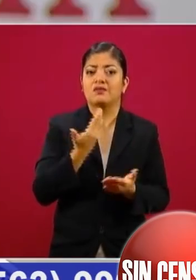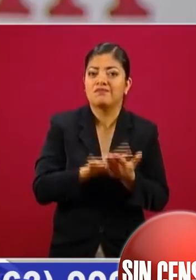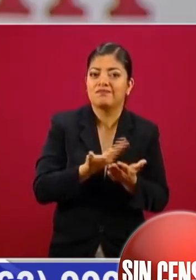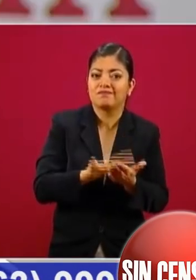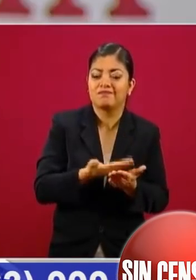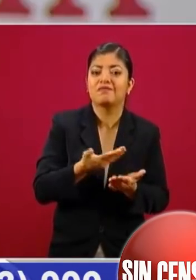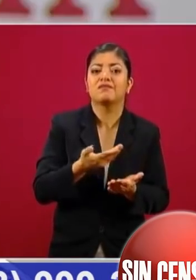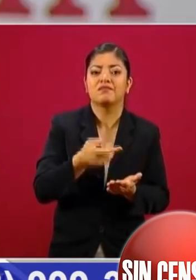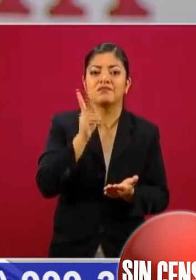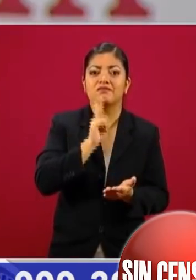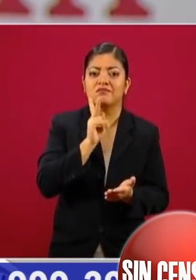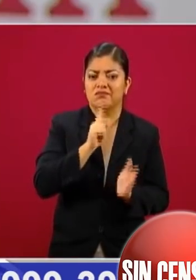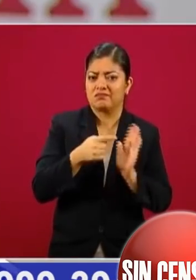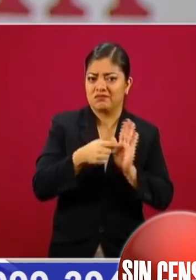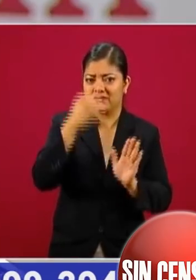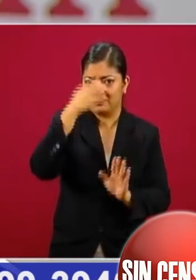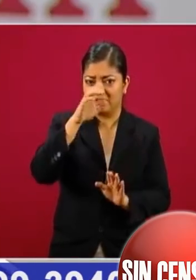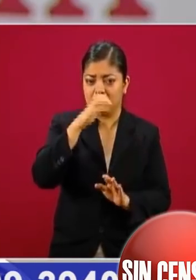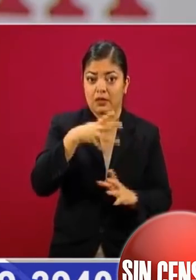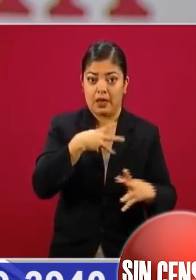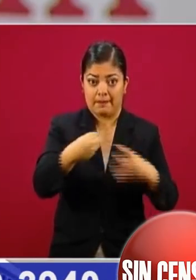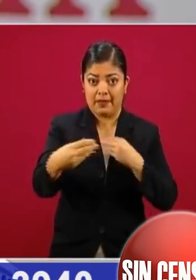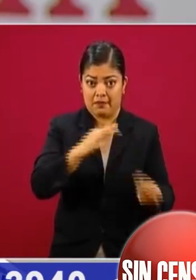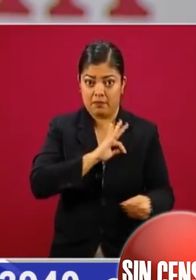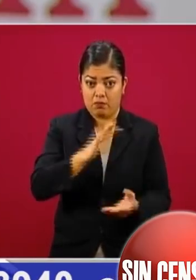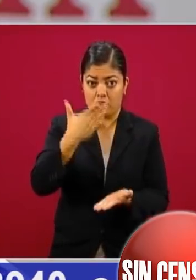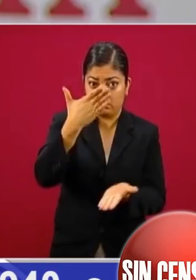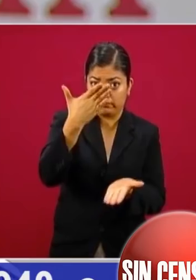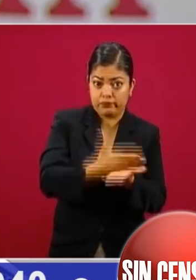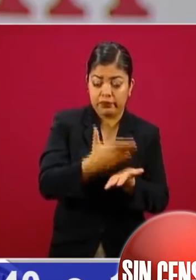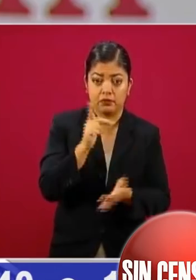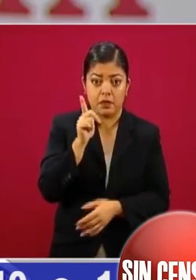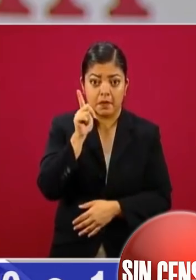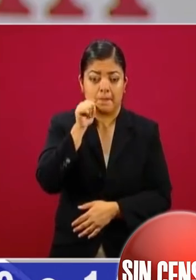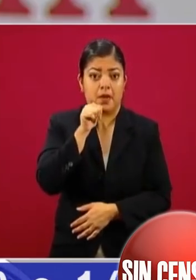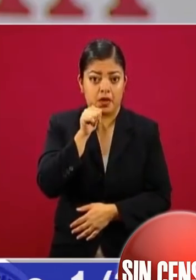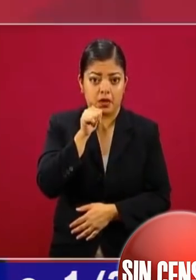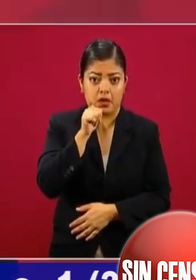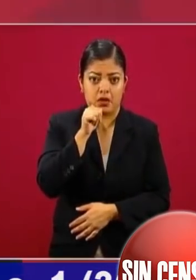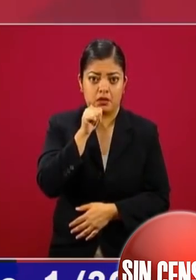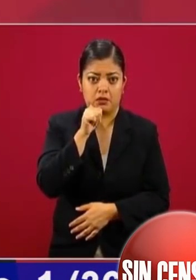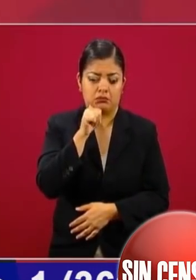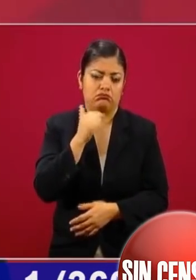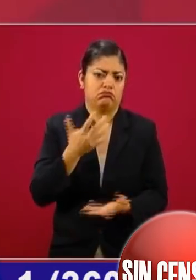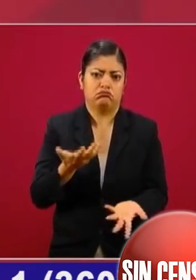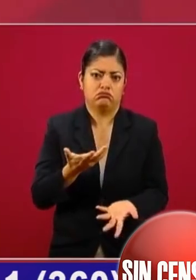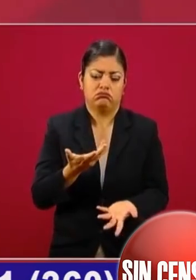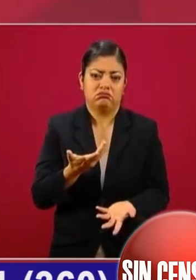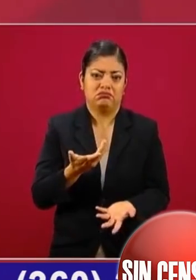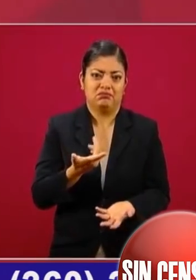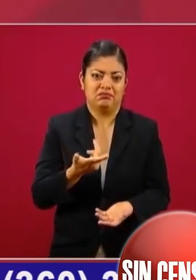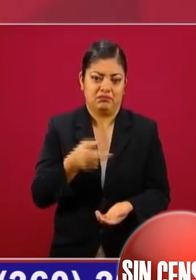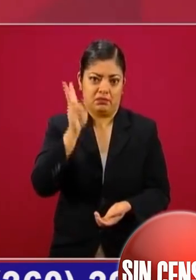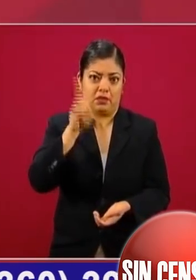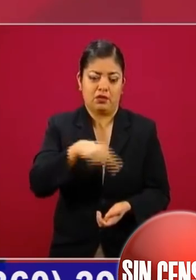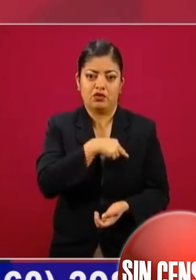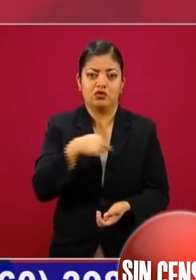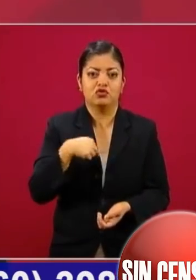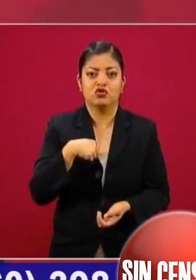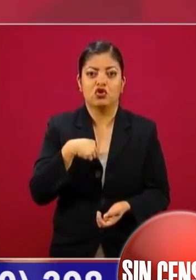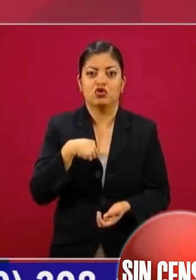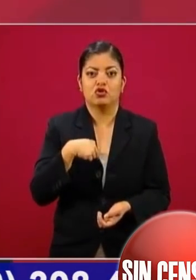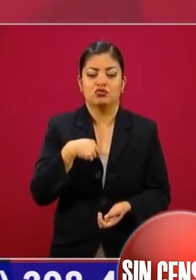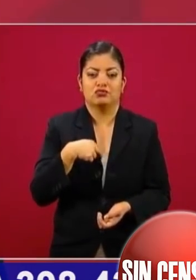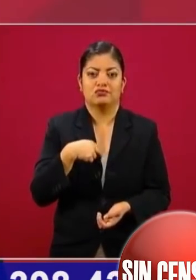las epidemias no se pueden detener de un día para otro. No es algo que nos guste. El escenario ideal, el que